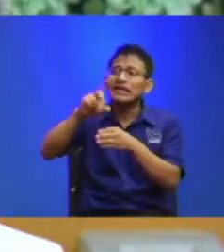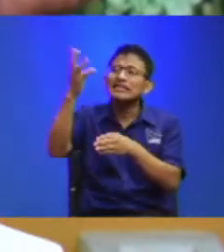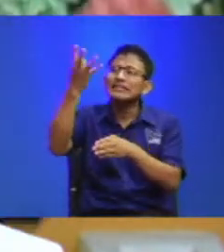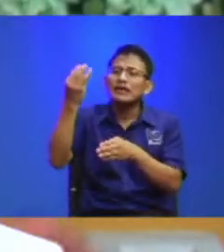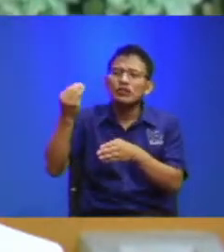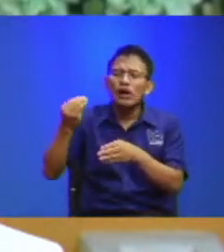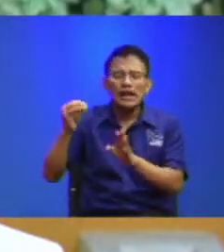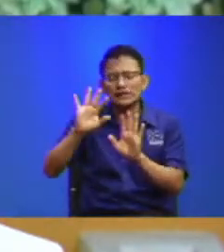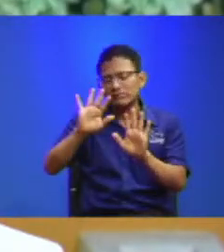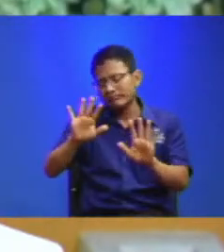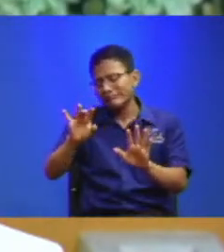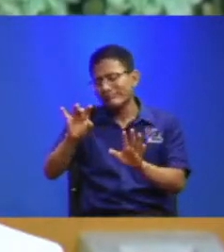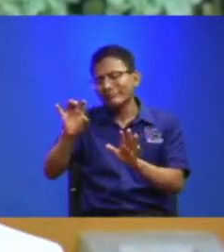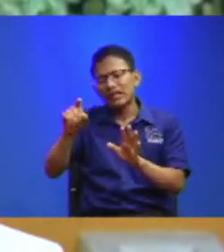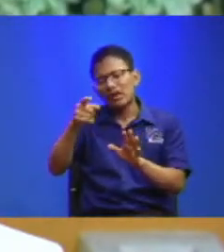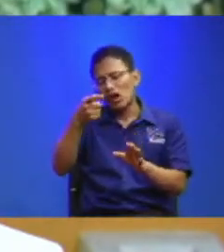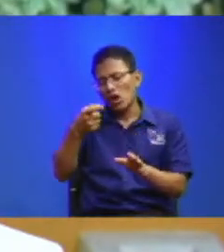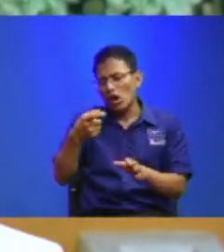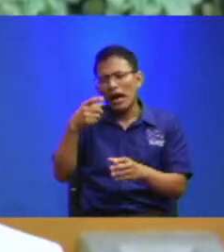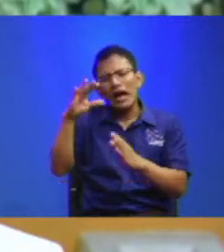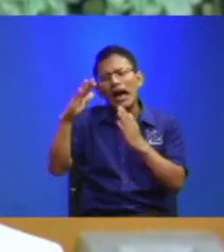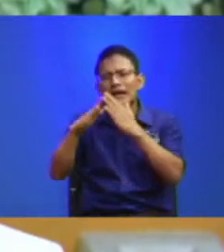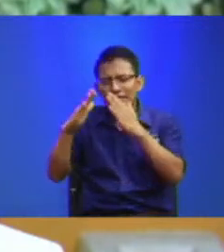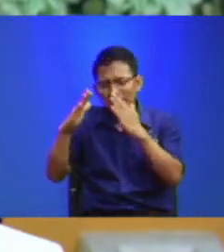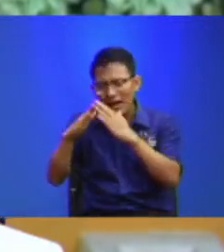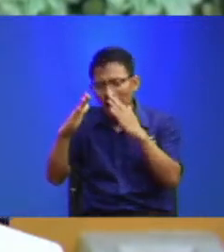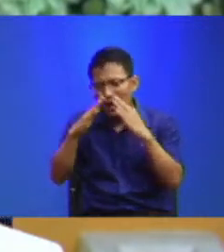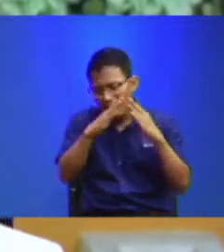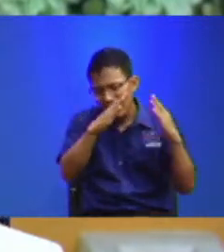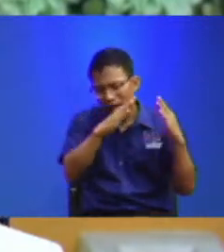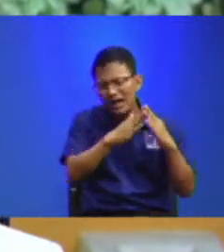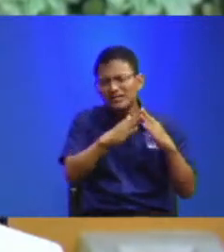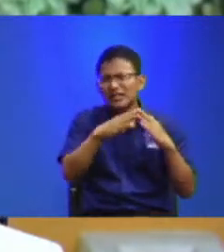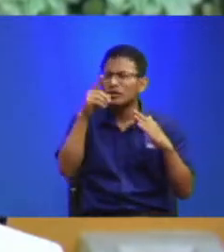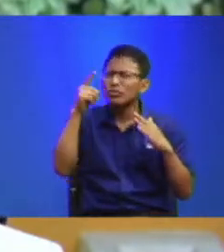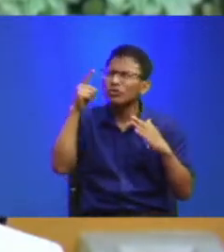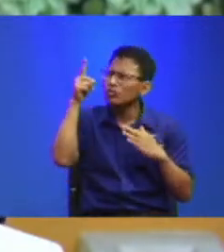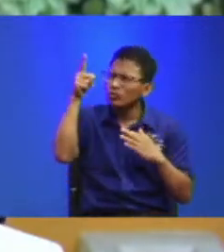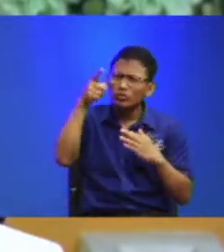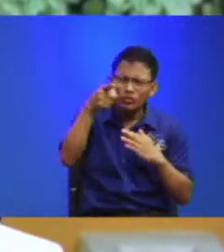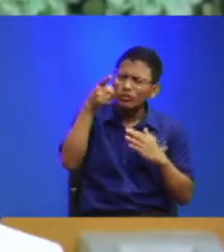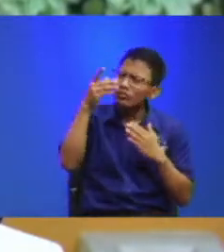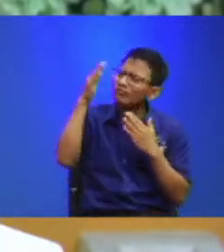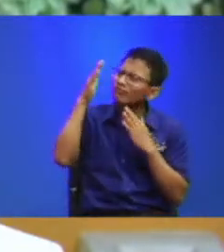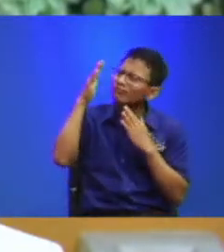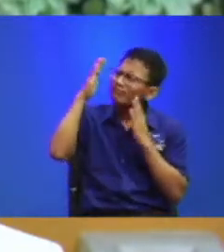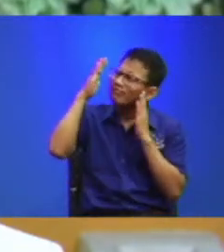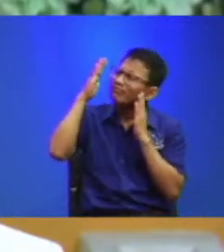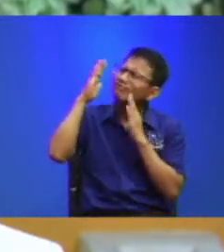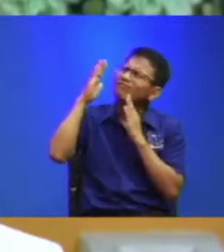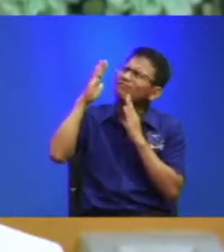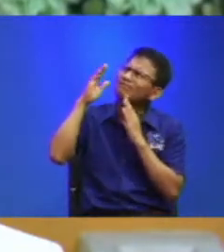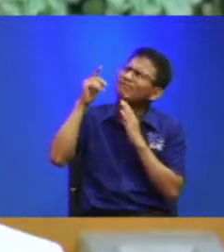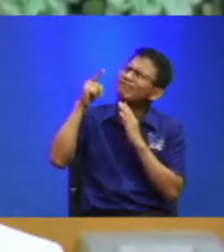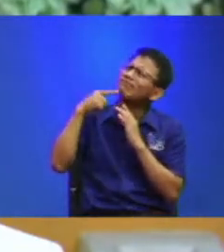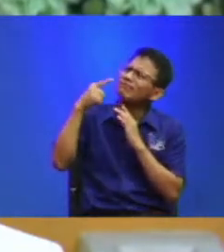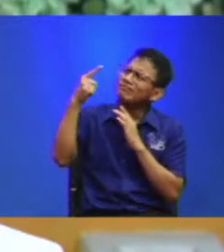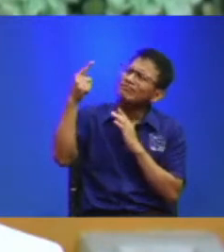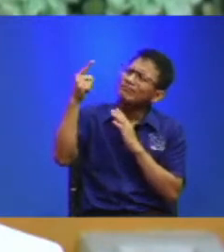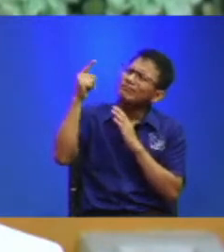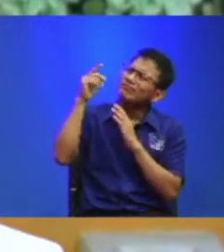casa o que necesitas, pídele guianza al Señor. No solo compres cosas